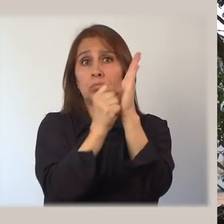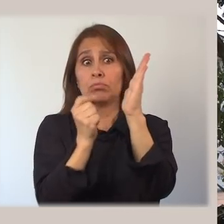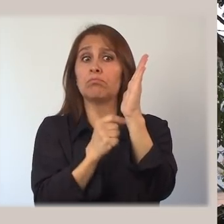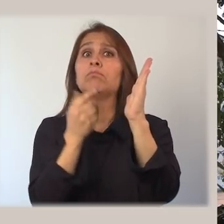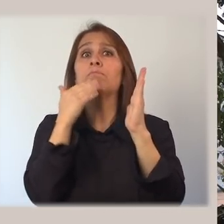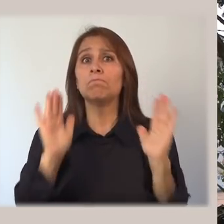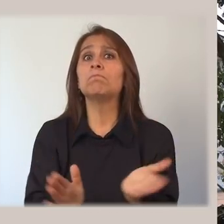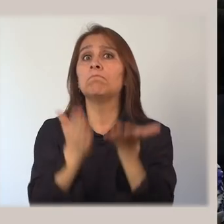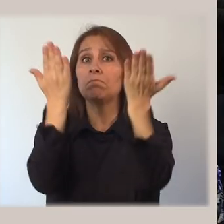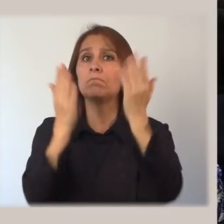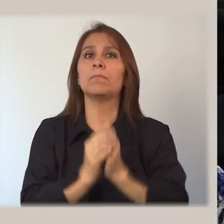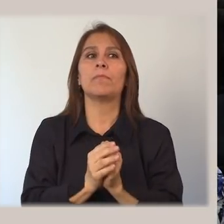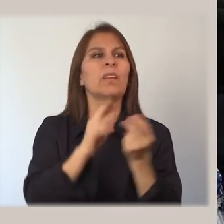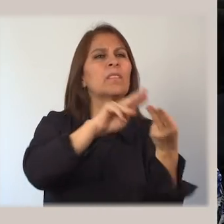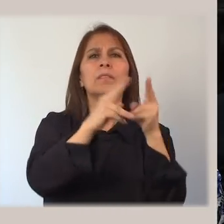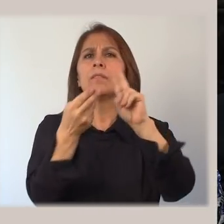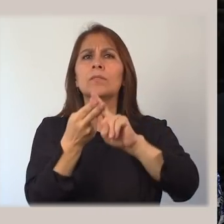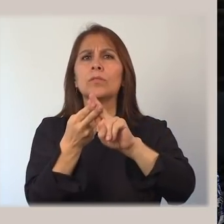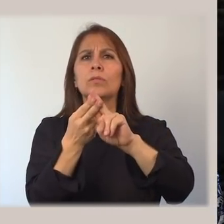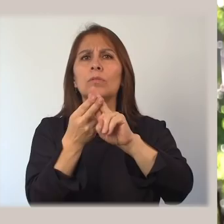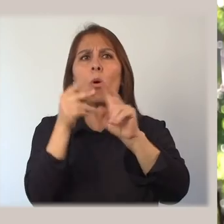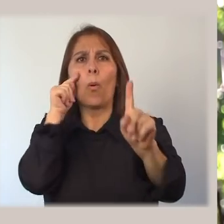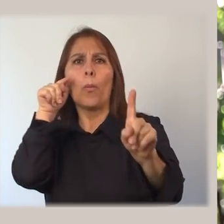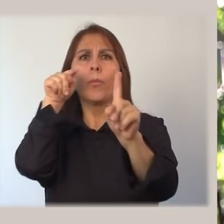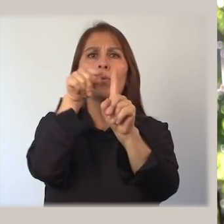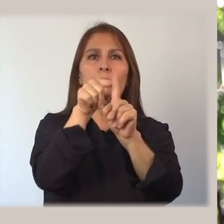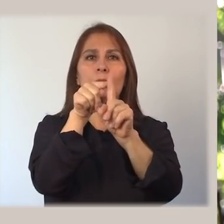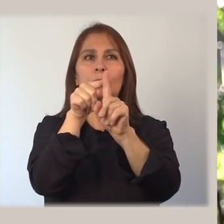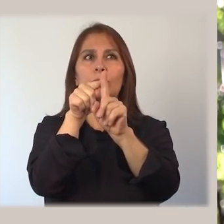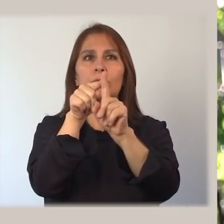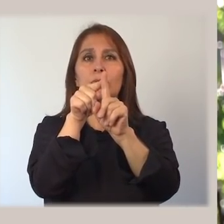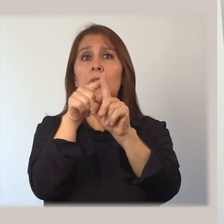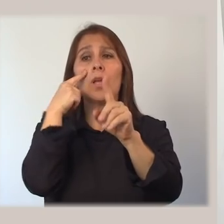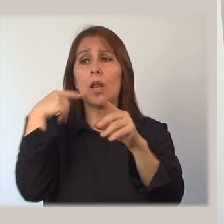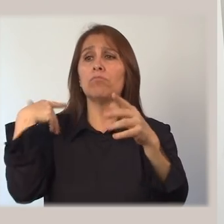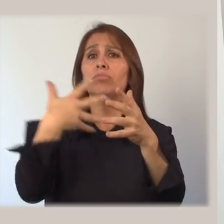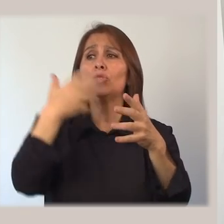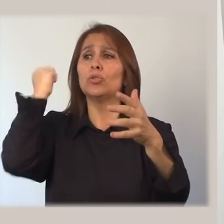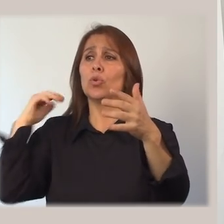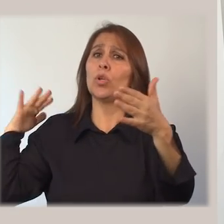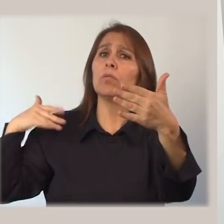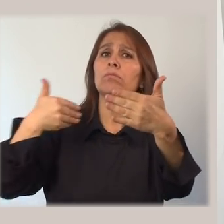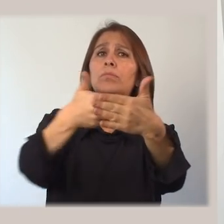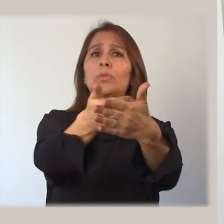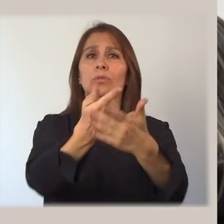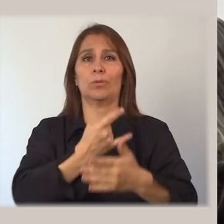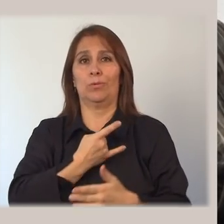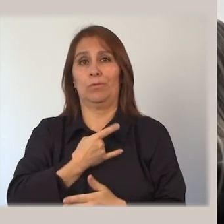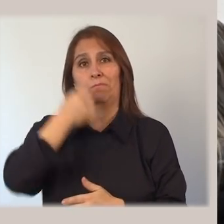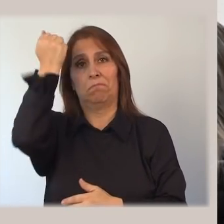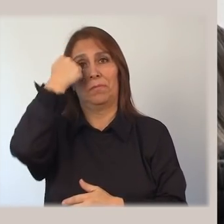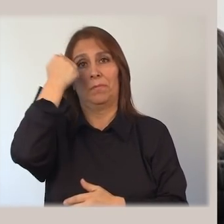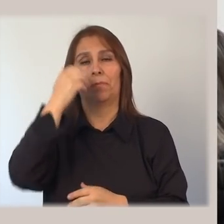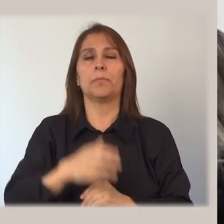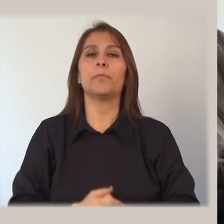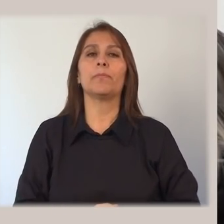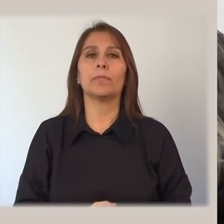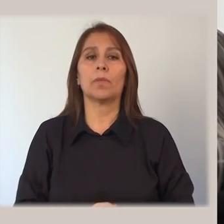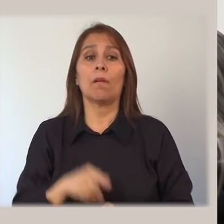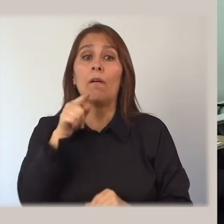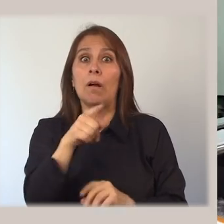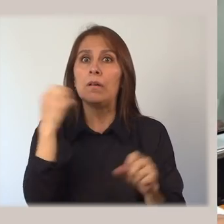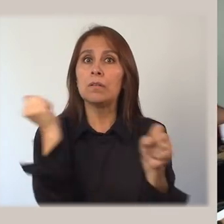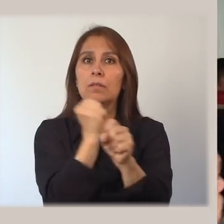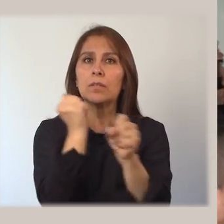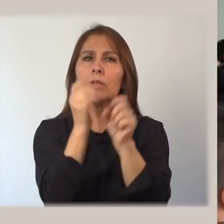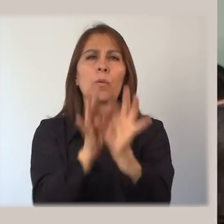aspectos por mejorar con relación a los propósitos, horizontes y el devenir histórico de la Universidad Pedagógica Nacional. Esta